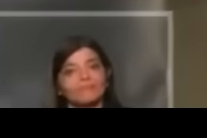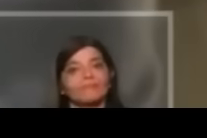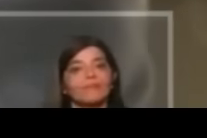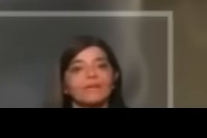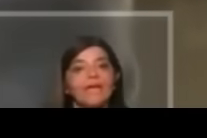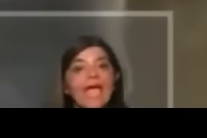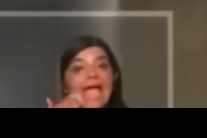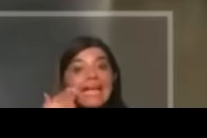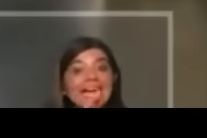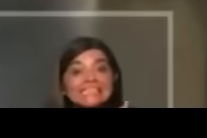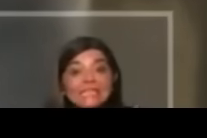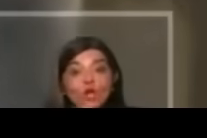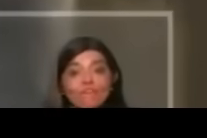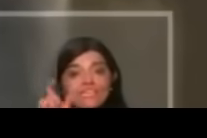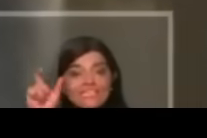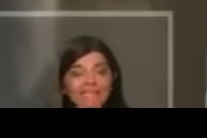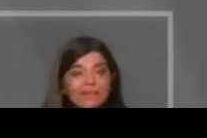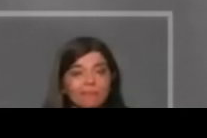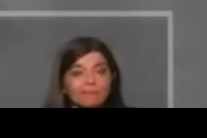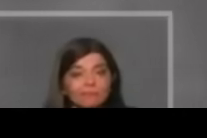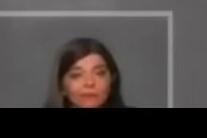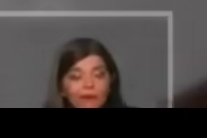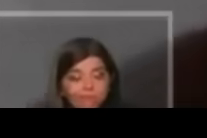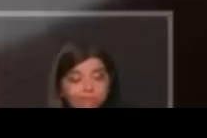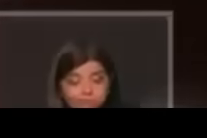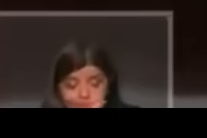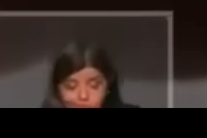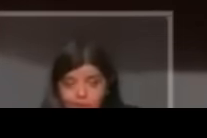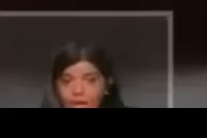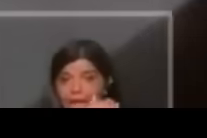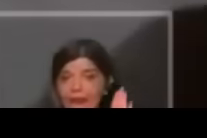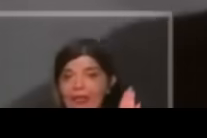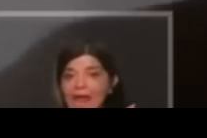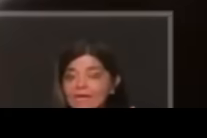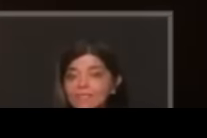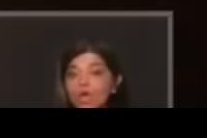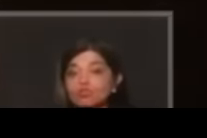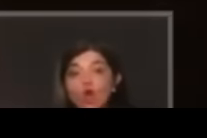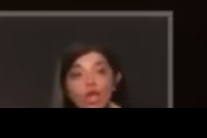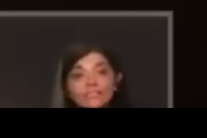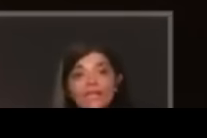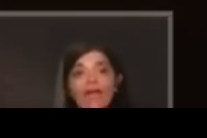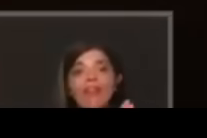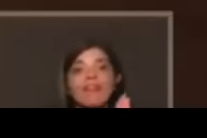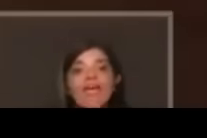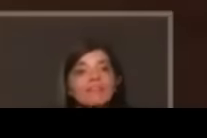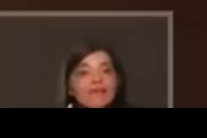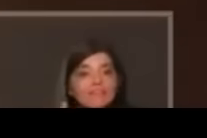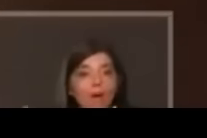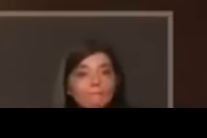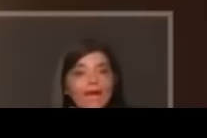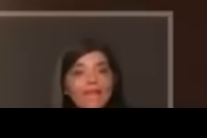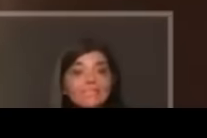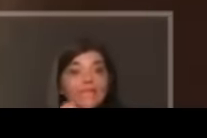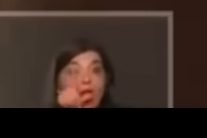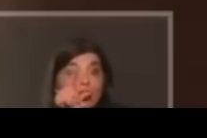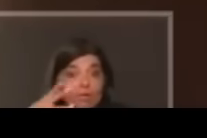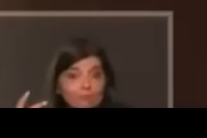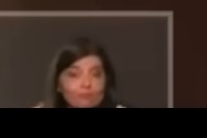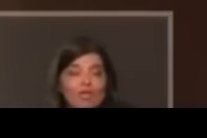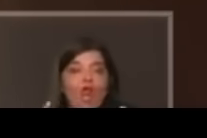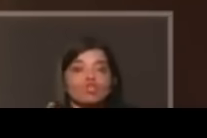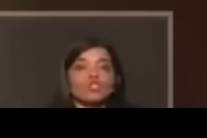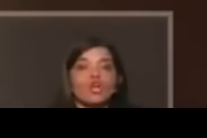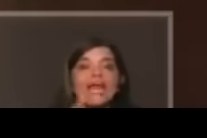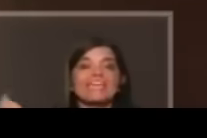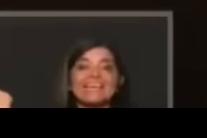casi 900 personas integran la lista A la que solo se puede acceder por ley de transparencia y que está en poder de la contraloría general de la república es